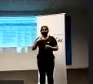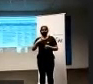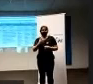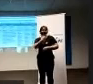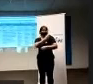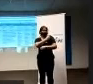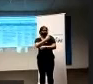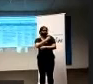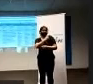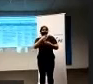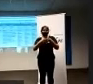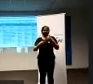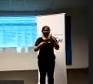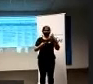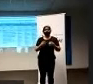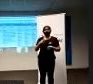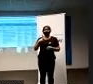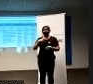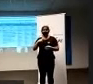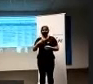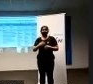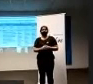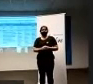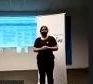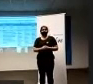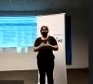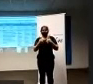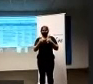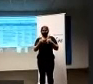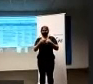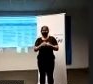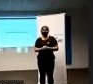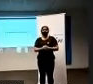plataformas que utilizan y el intervalo de dosis. Siguiente.